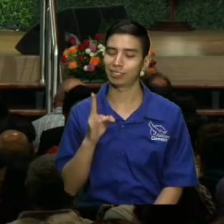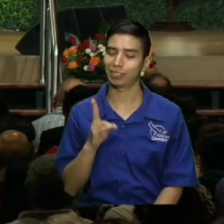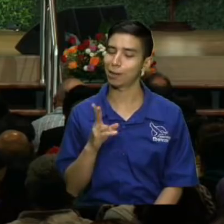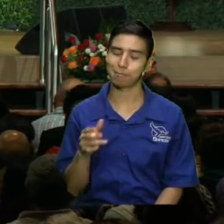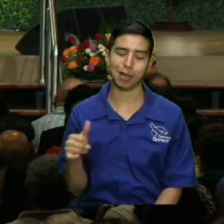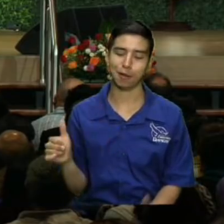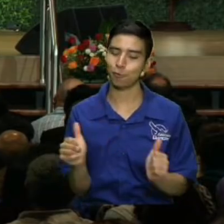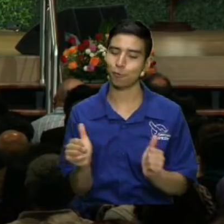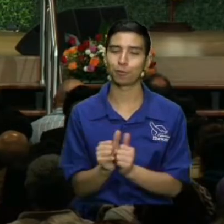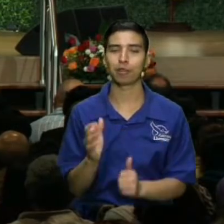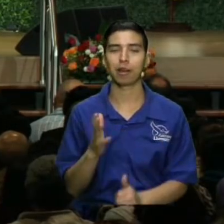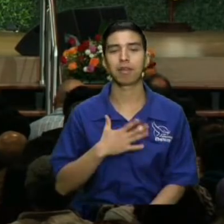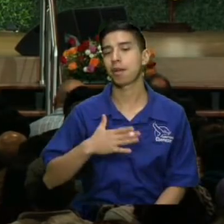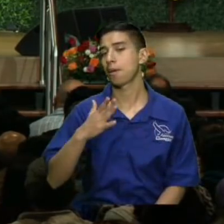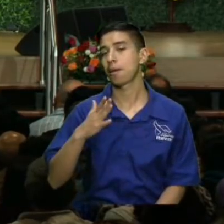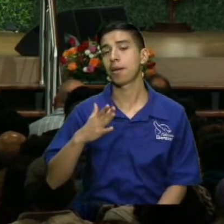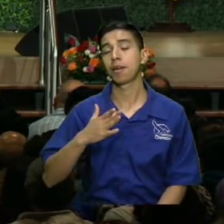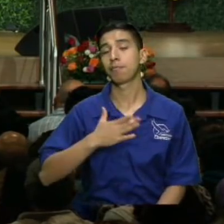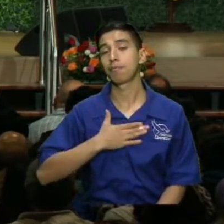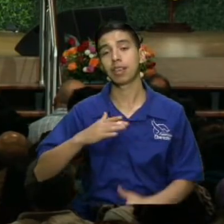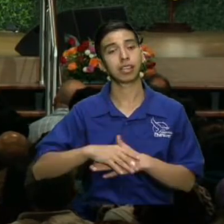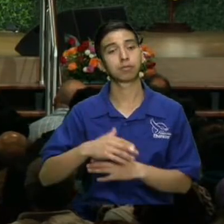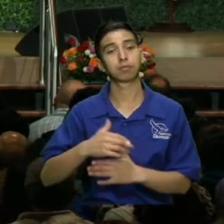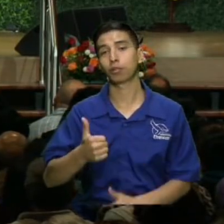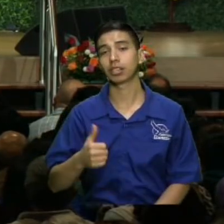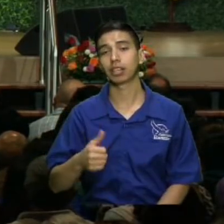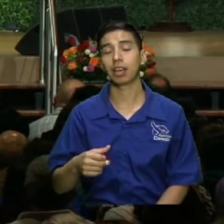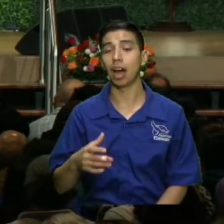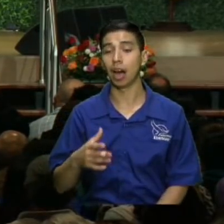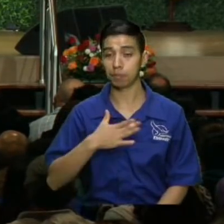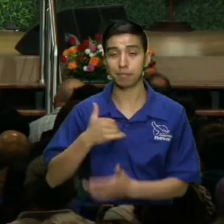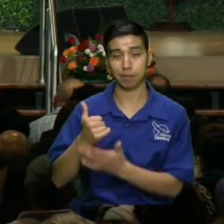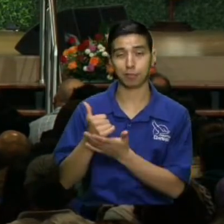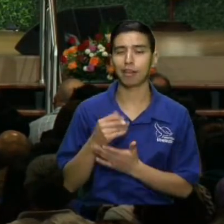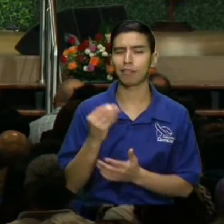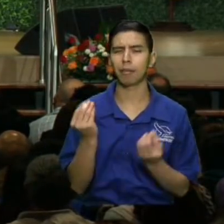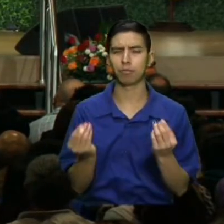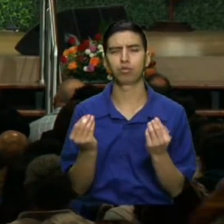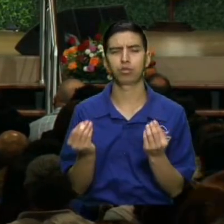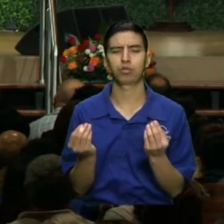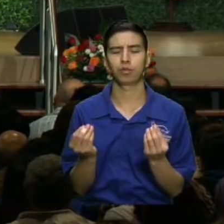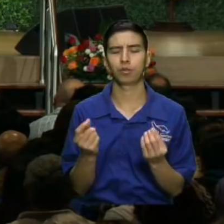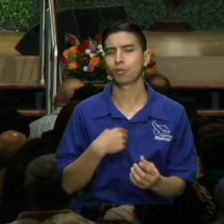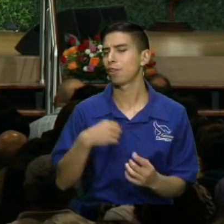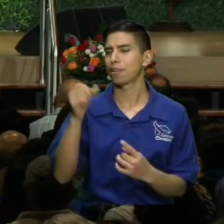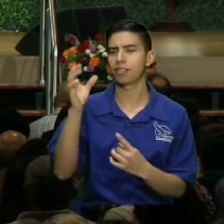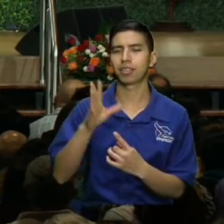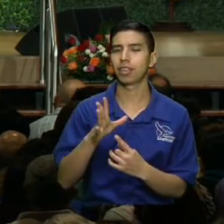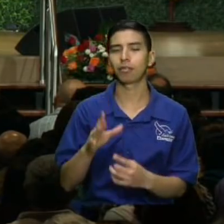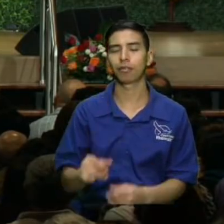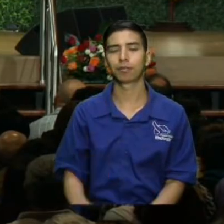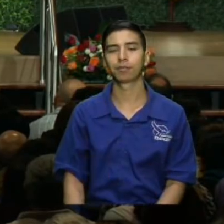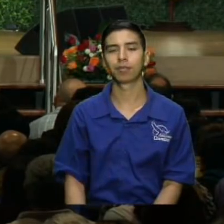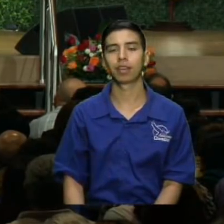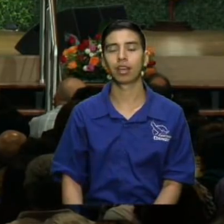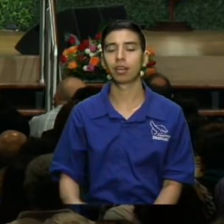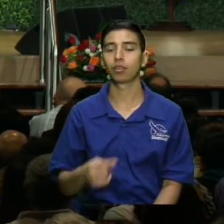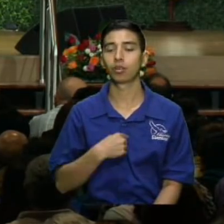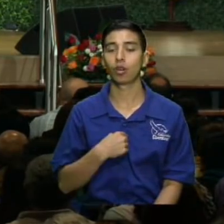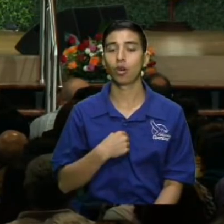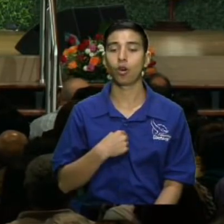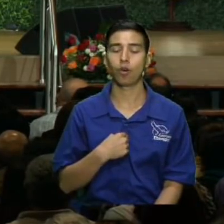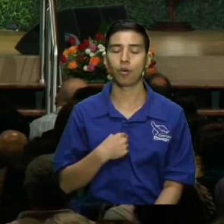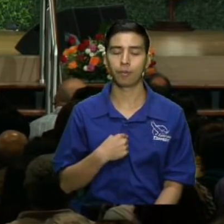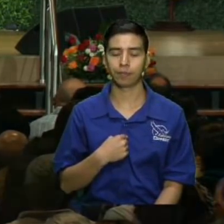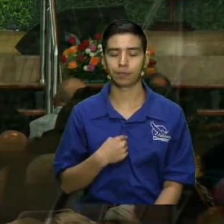Nunca me puso un pero, una, y siempre me echaba la mano. Entonces, dejé la Biblia así, y entonces, por primera vez,